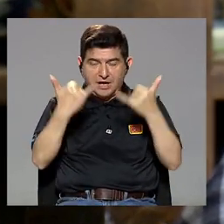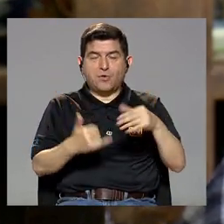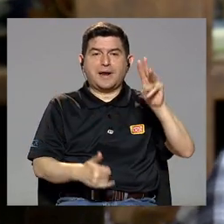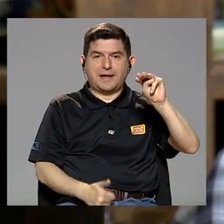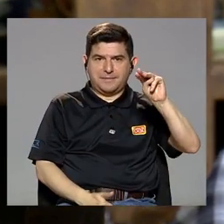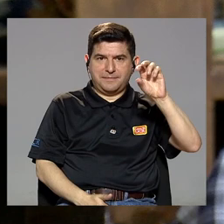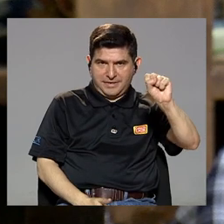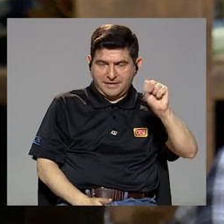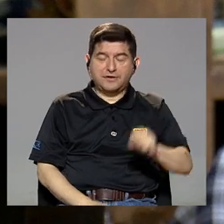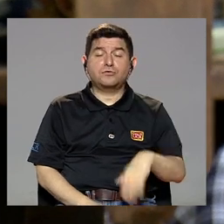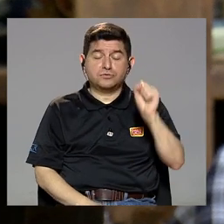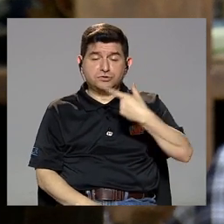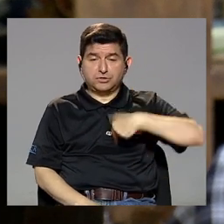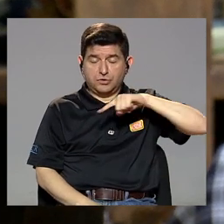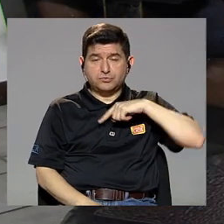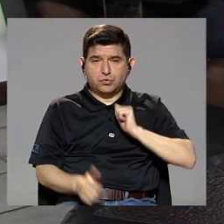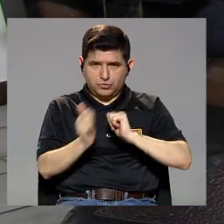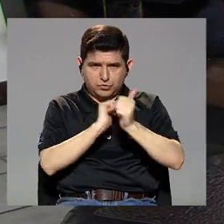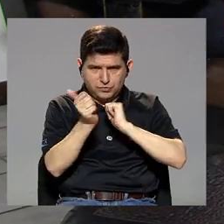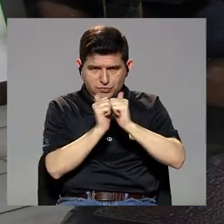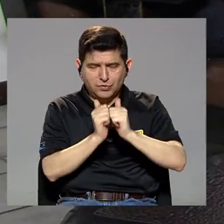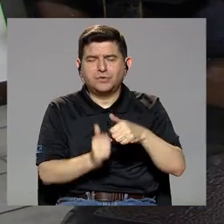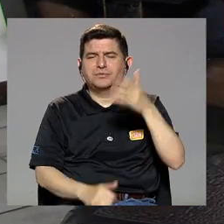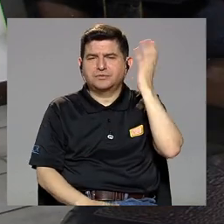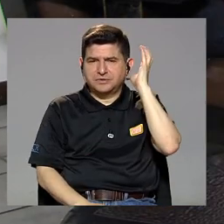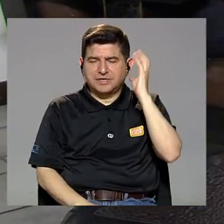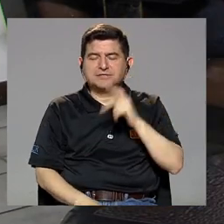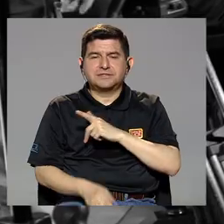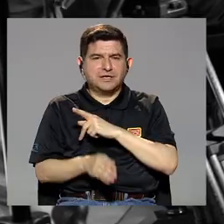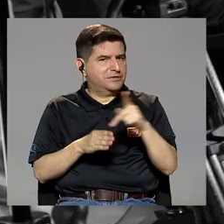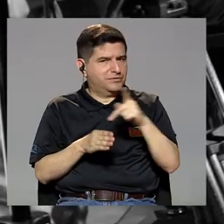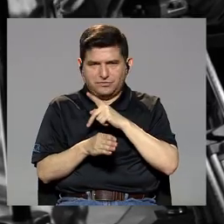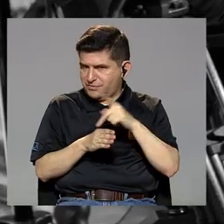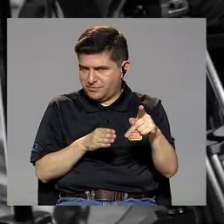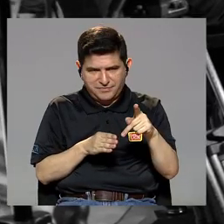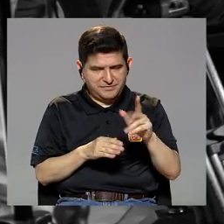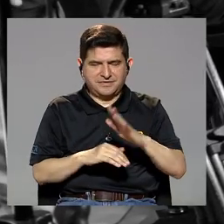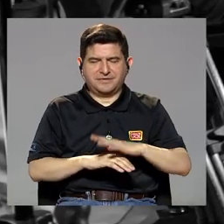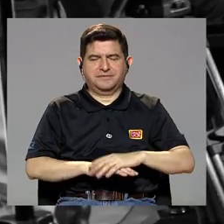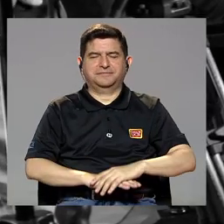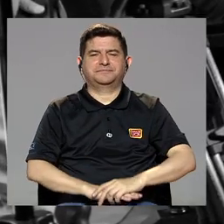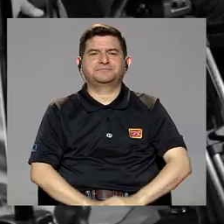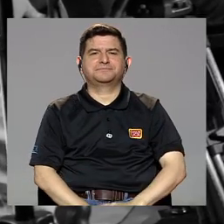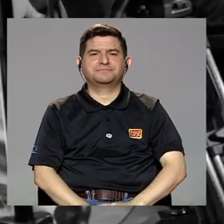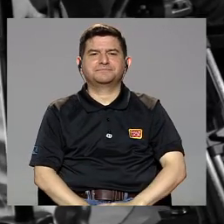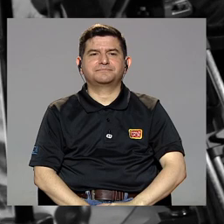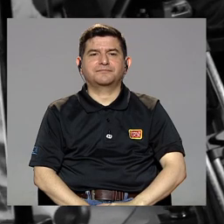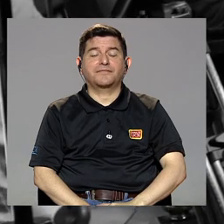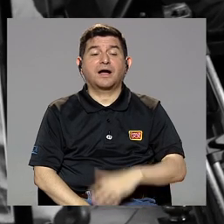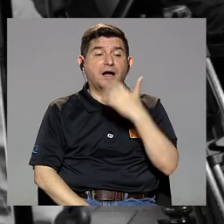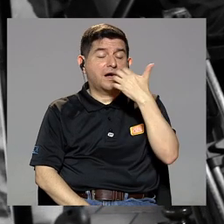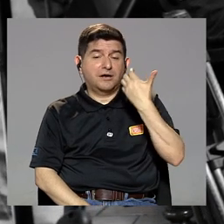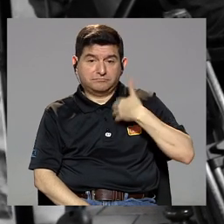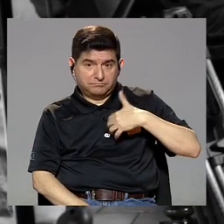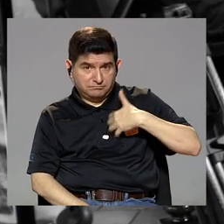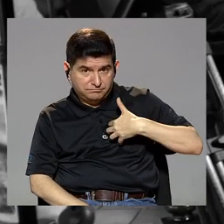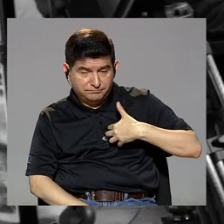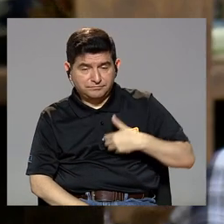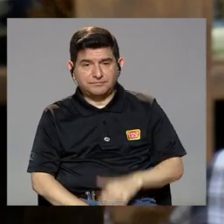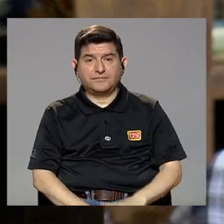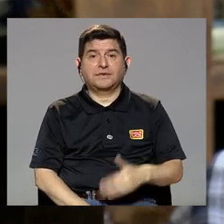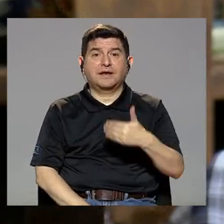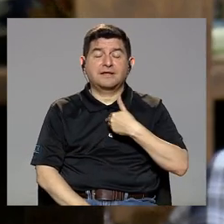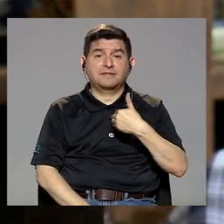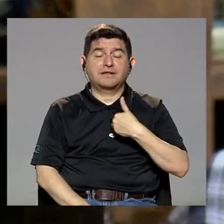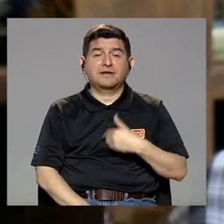aquí en los concursos de radio de aficionados y como un privilegio de que teníamos también